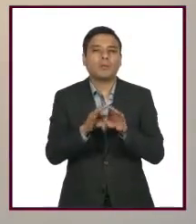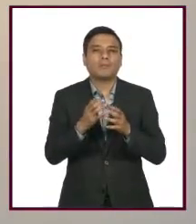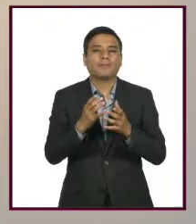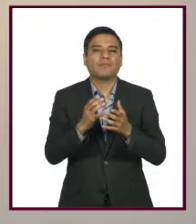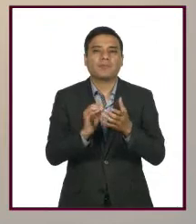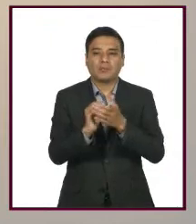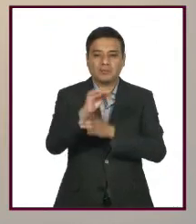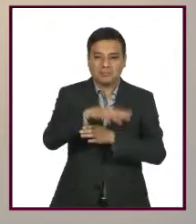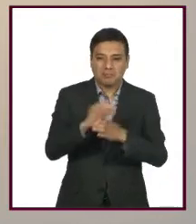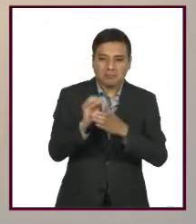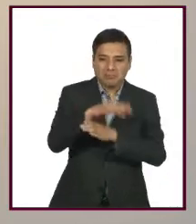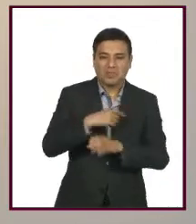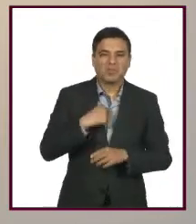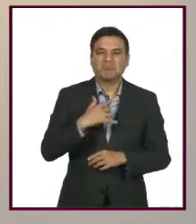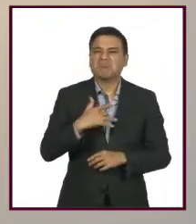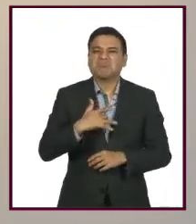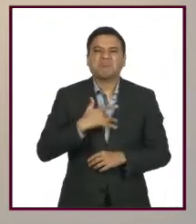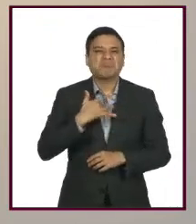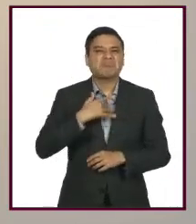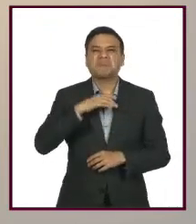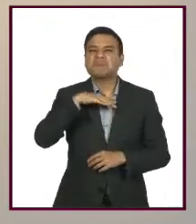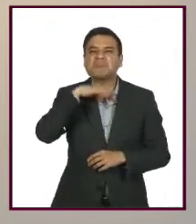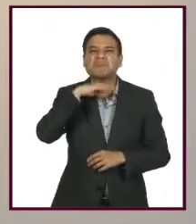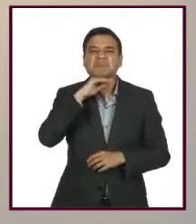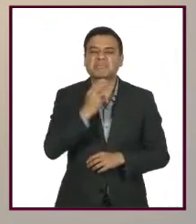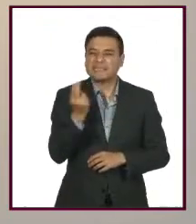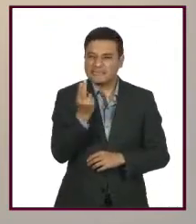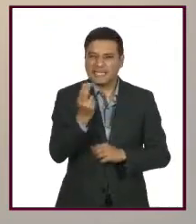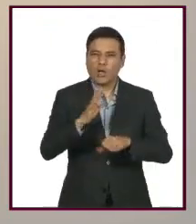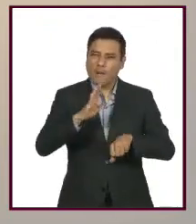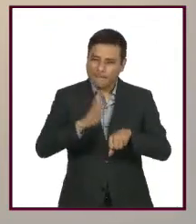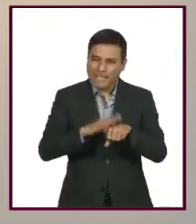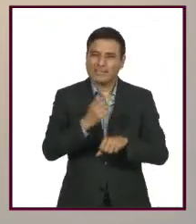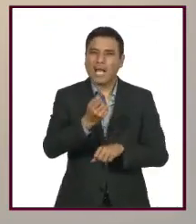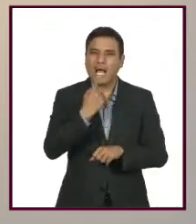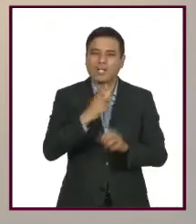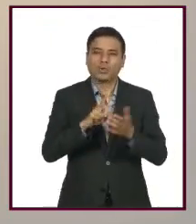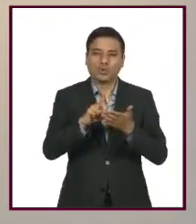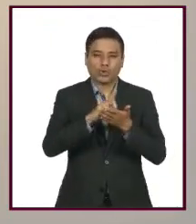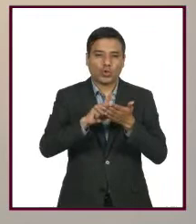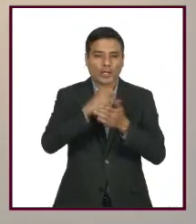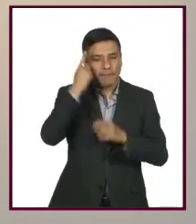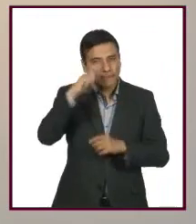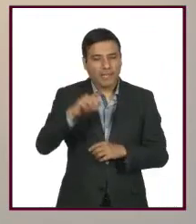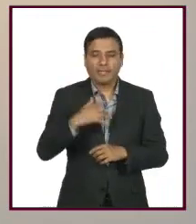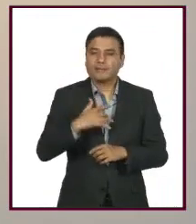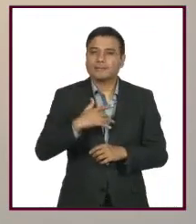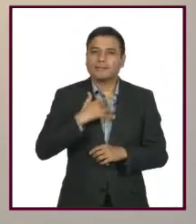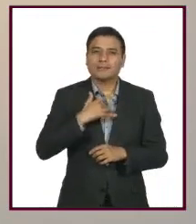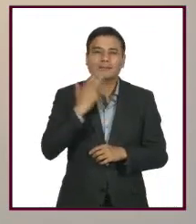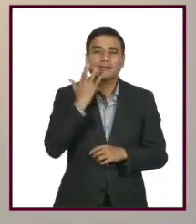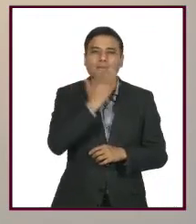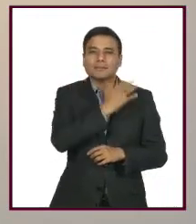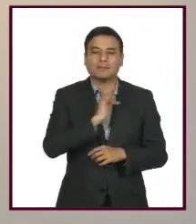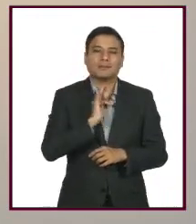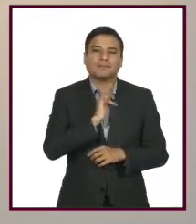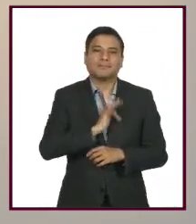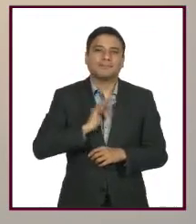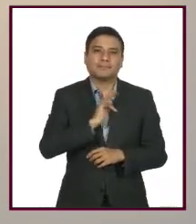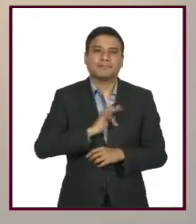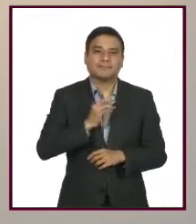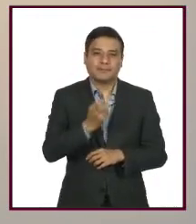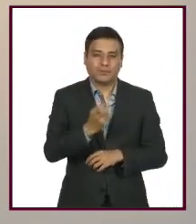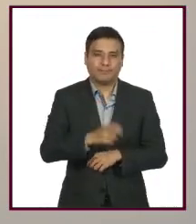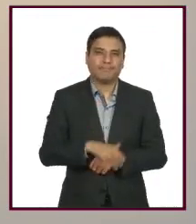receptores, una alteración de estos receptores, y que cada vez necesitemos consumir otra vez esta sustancia para sentir lo mismo, ¿no? Entonces es